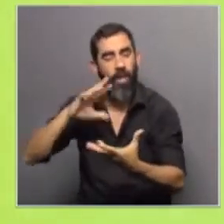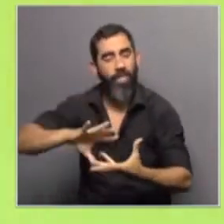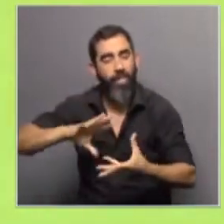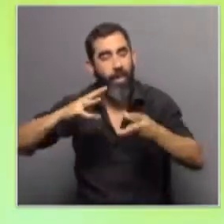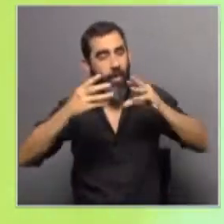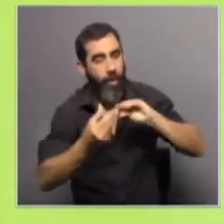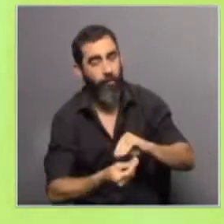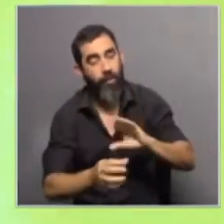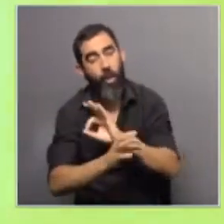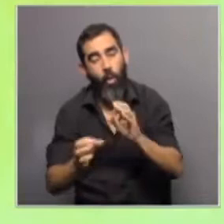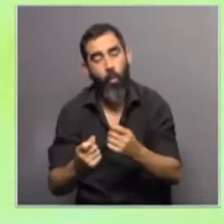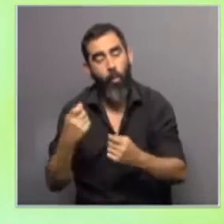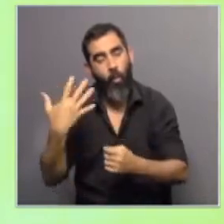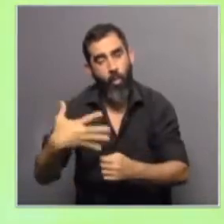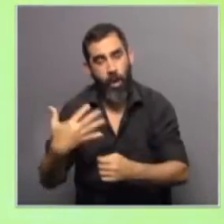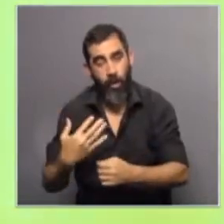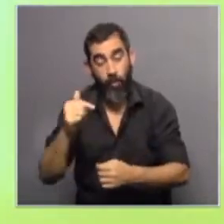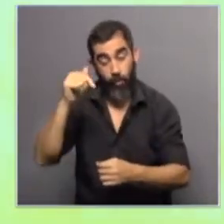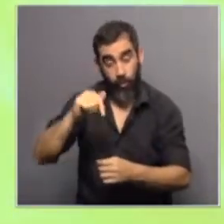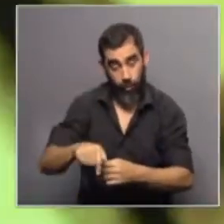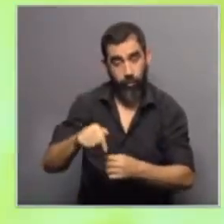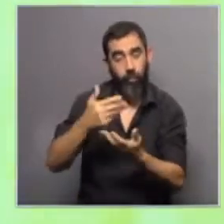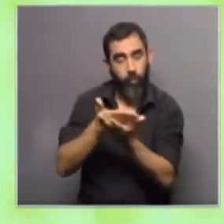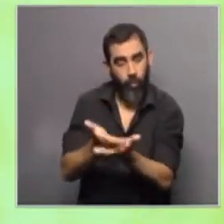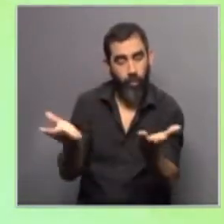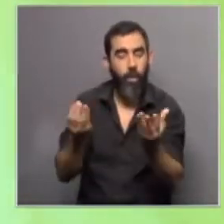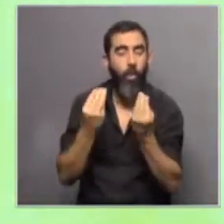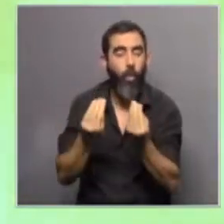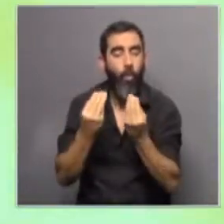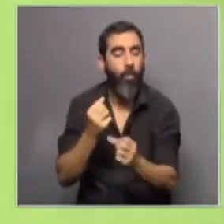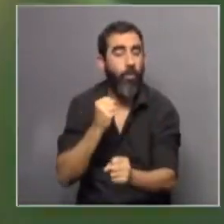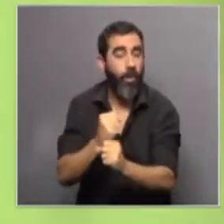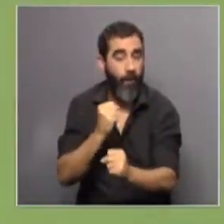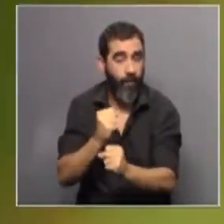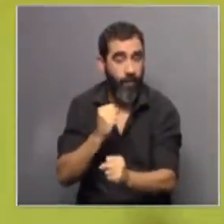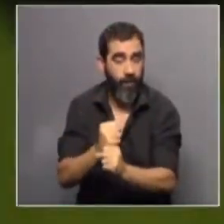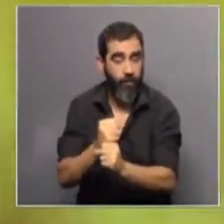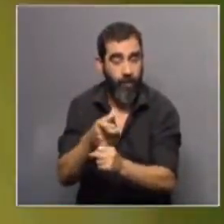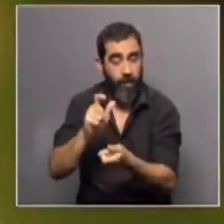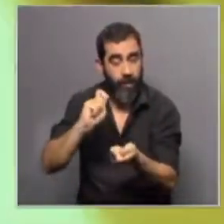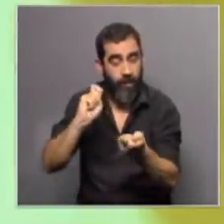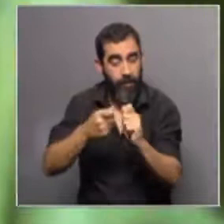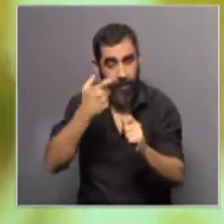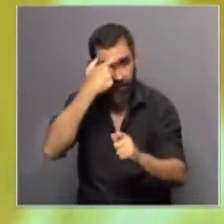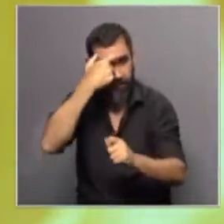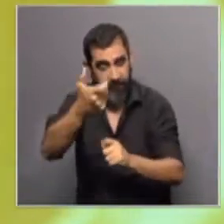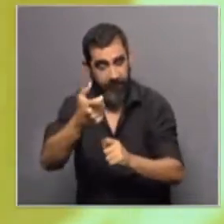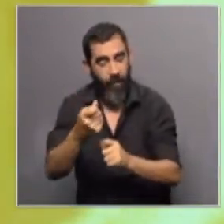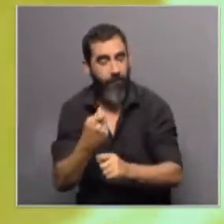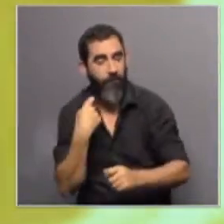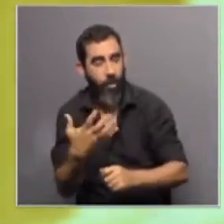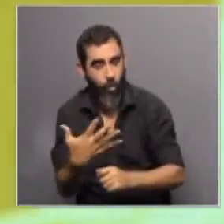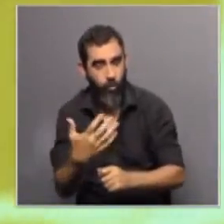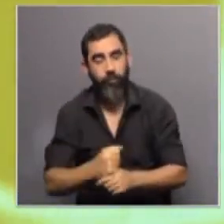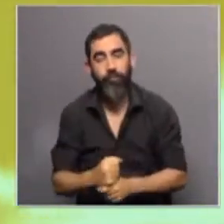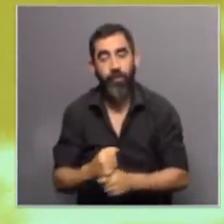adaptación o sobrecostos. Hoy vamos a mostrarles cómo se trabaja para transformar ciencia en valor